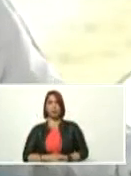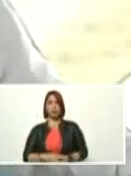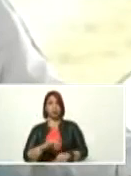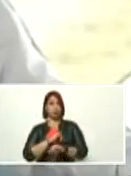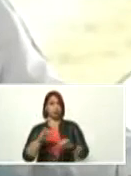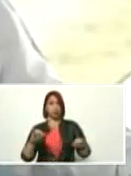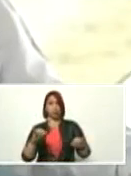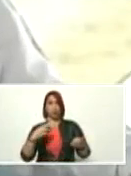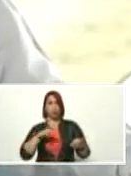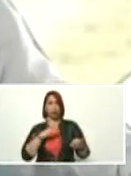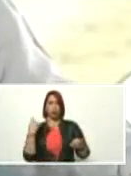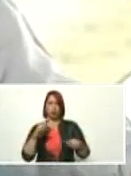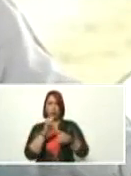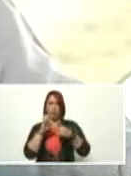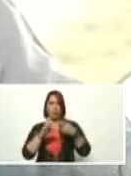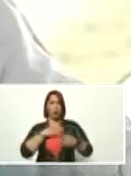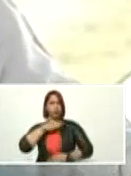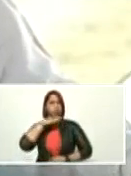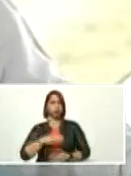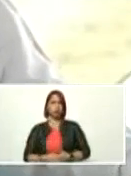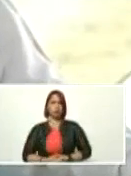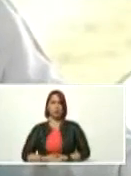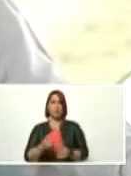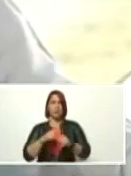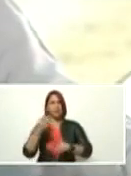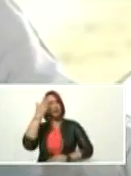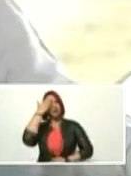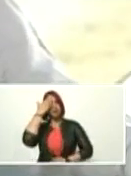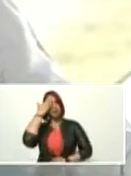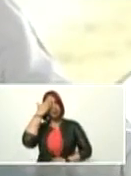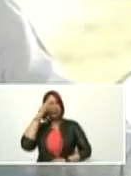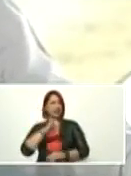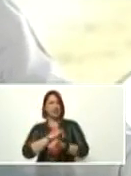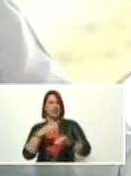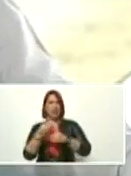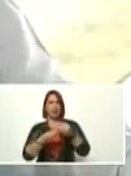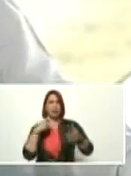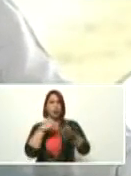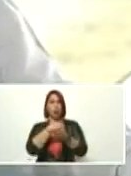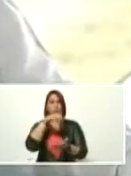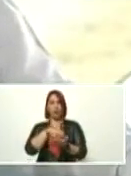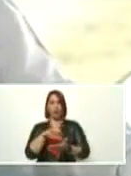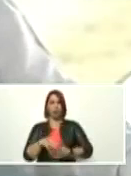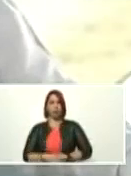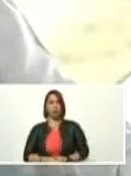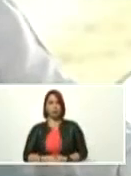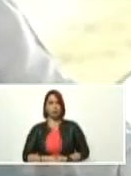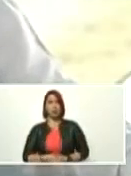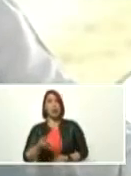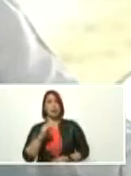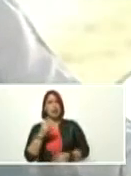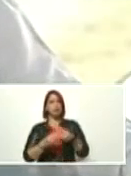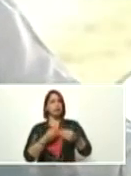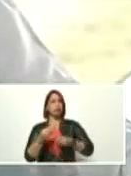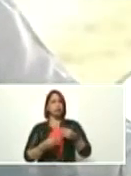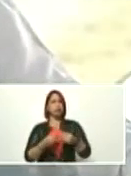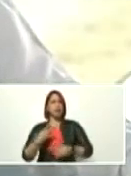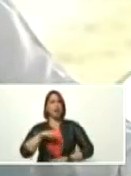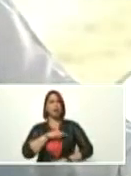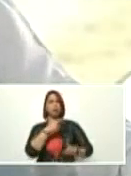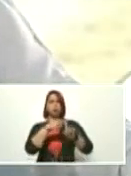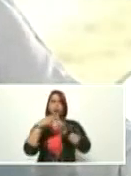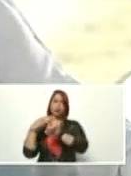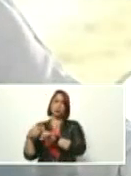momento teníamos los elementos suficientes para saber que se estaba ejecutando un golpe de Estado, que habían hecho un falso